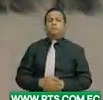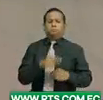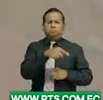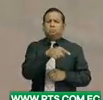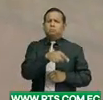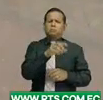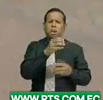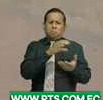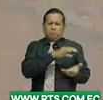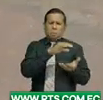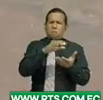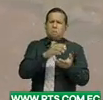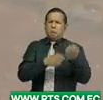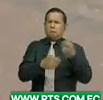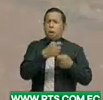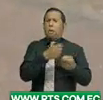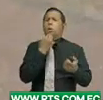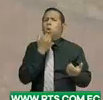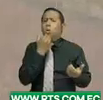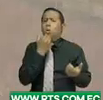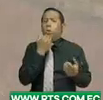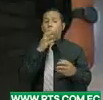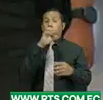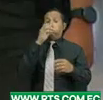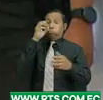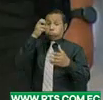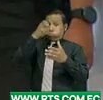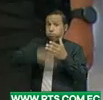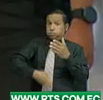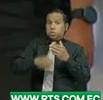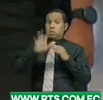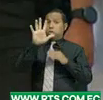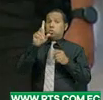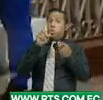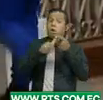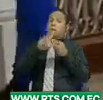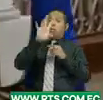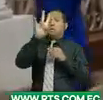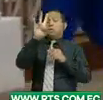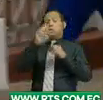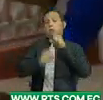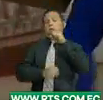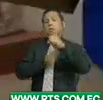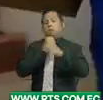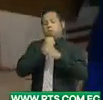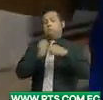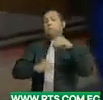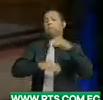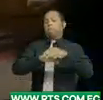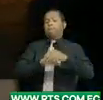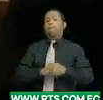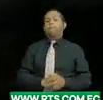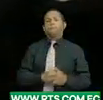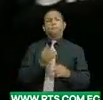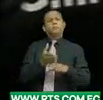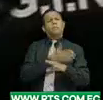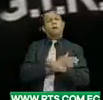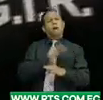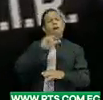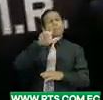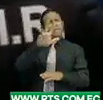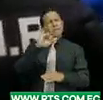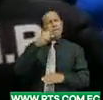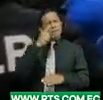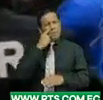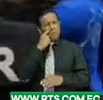cultural, sancionado con una pena privativa de libertad de 5 a 7 años. Durante un operativo policial el pasado 3 de junio, en la